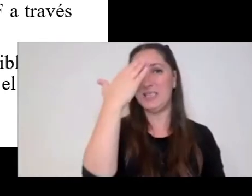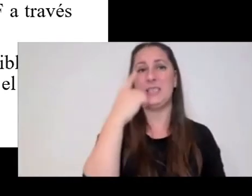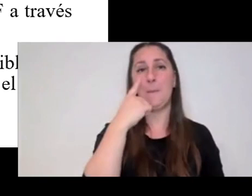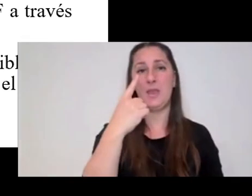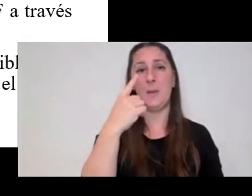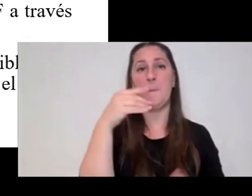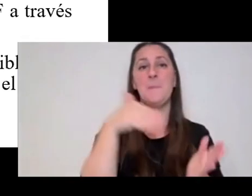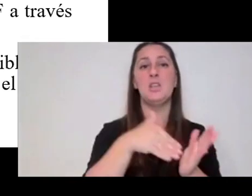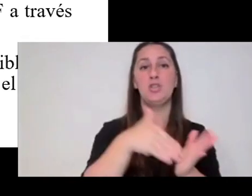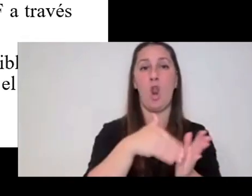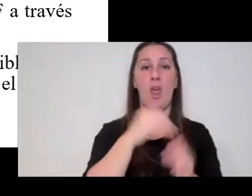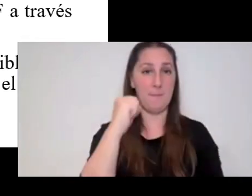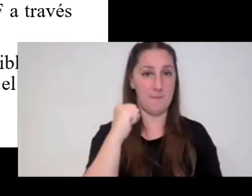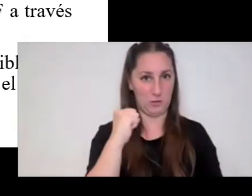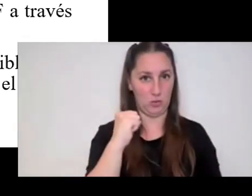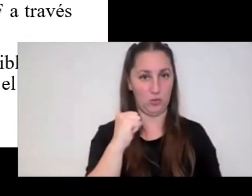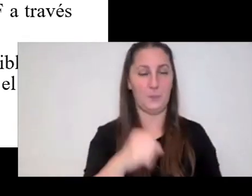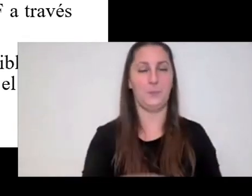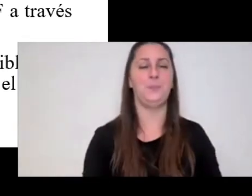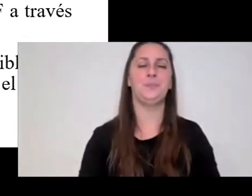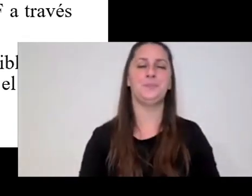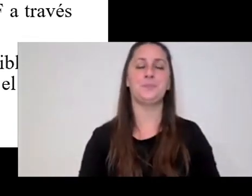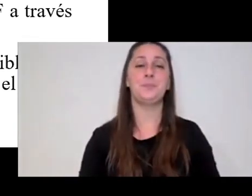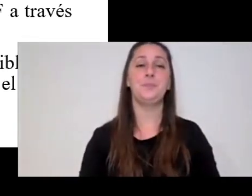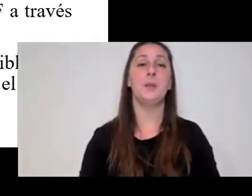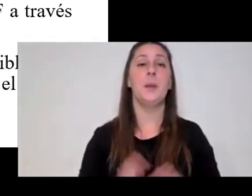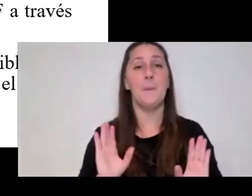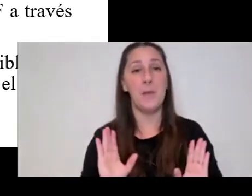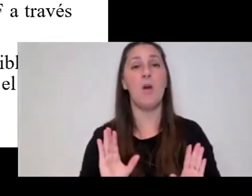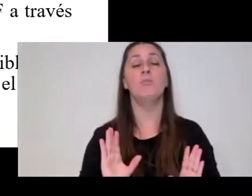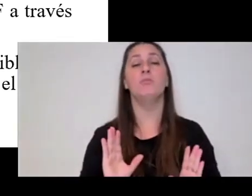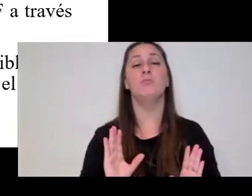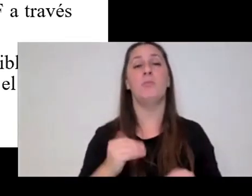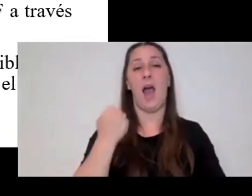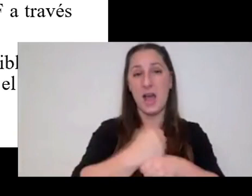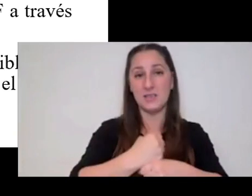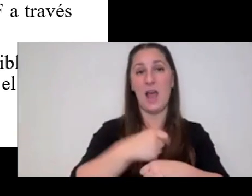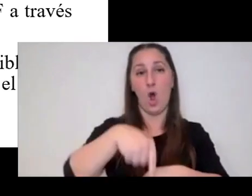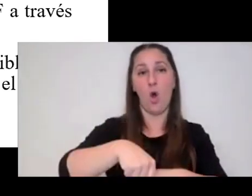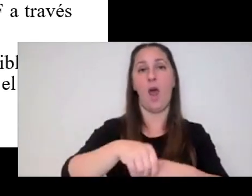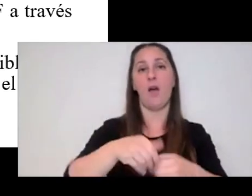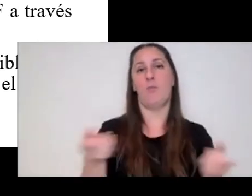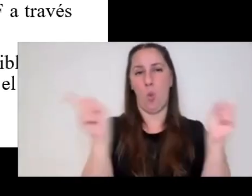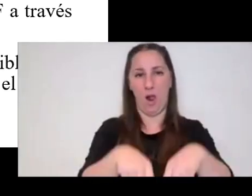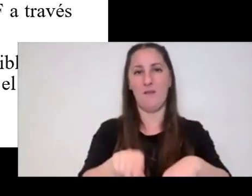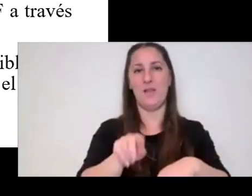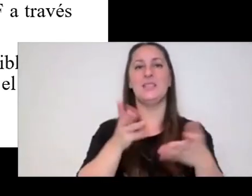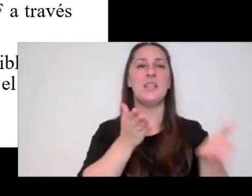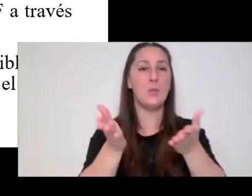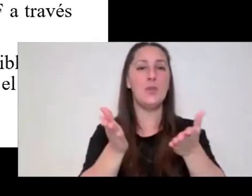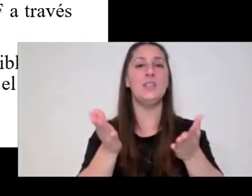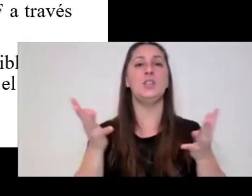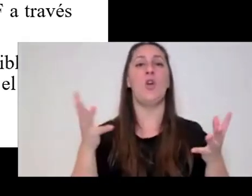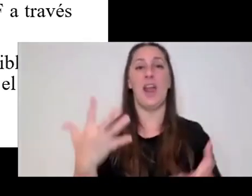de pesos. Sin embargo, hasta tanto se habilitara el servicio Sistema Integral de Recuperos